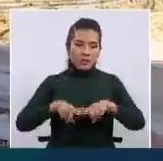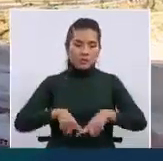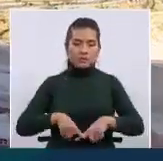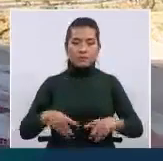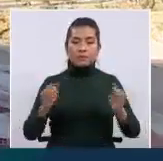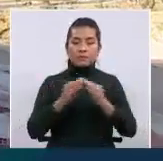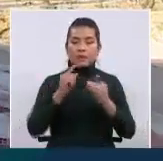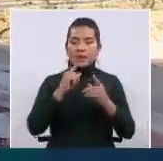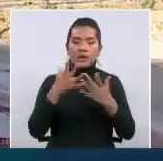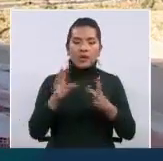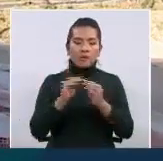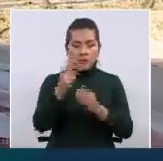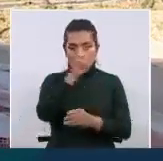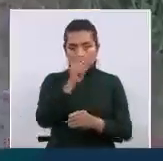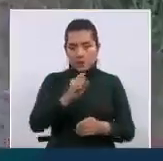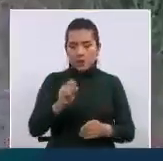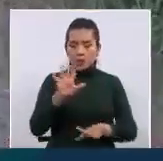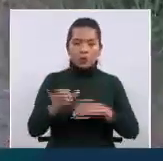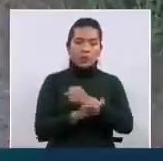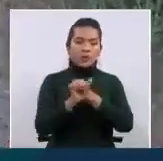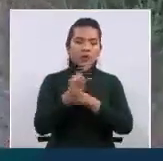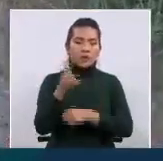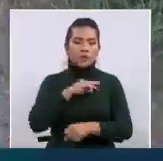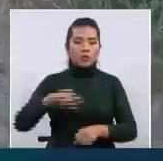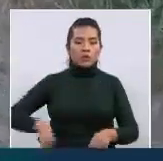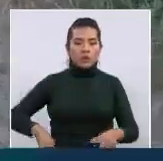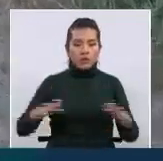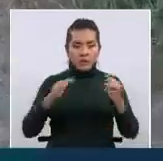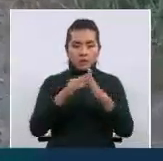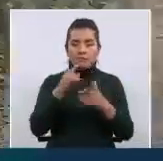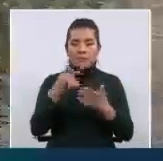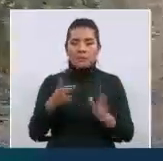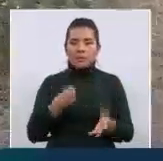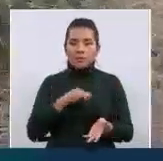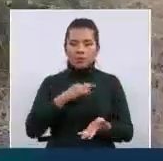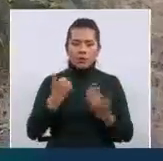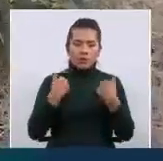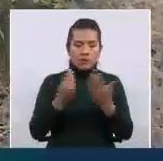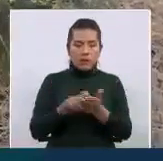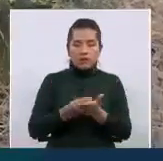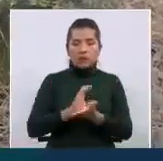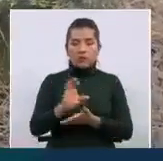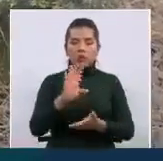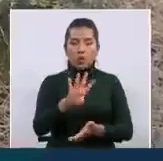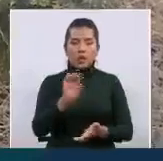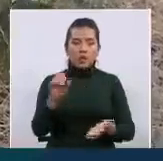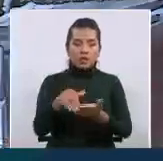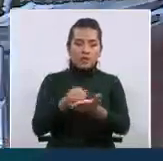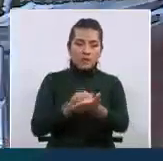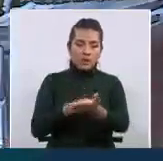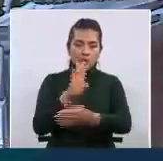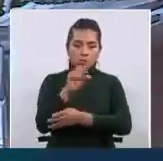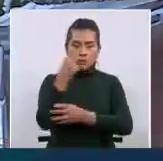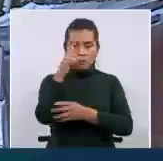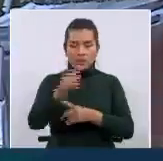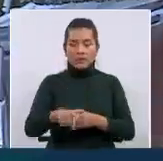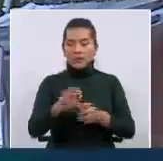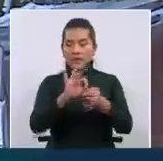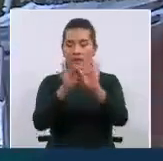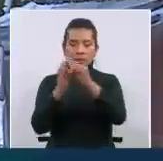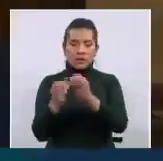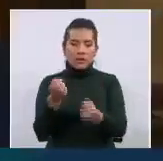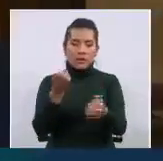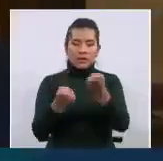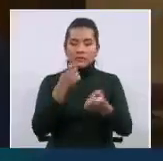la Secretaría de Riesgos del municipio paseño manifestó que tienen una inversión de 40 millones de bolivianos para los trabajos de estabilización en